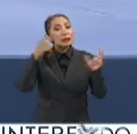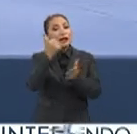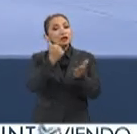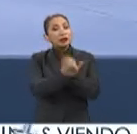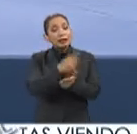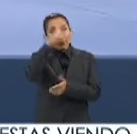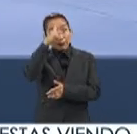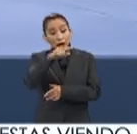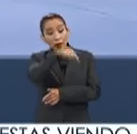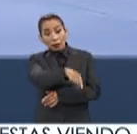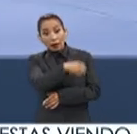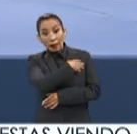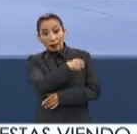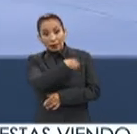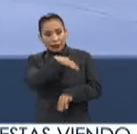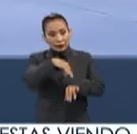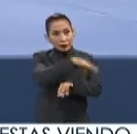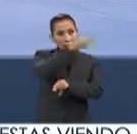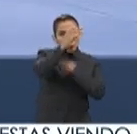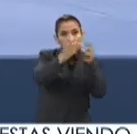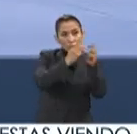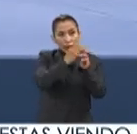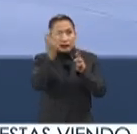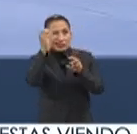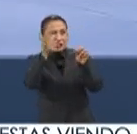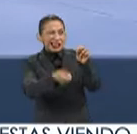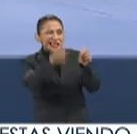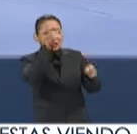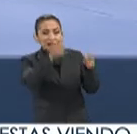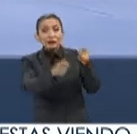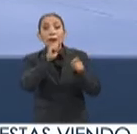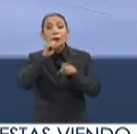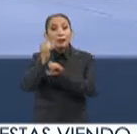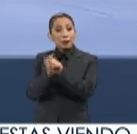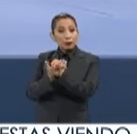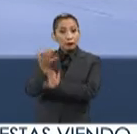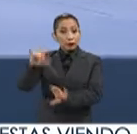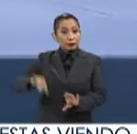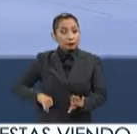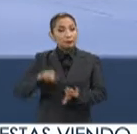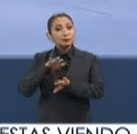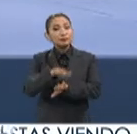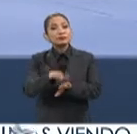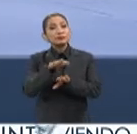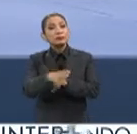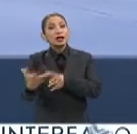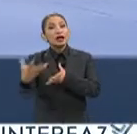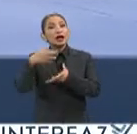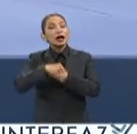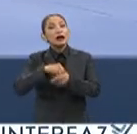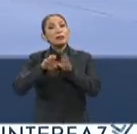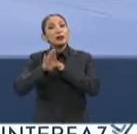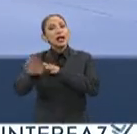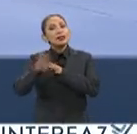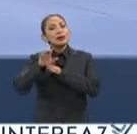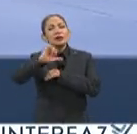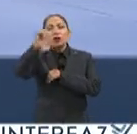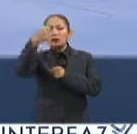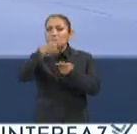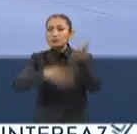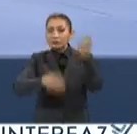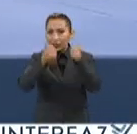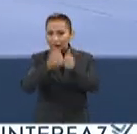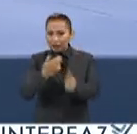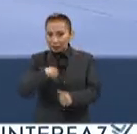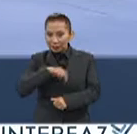como capital del diseño mundial. También un reportaje muy interesante sobre la educación de los migrantes. Mucho más. Quédense